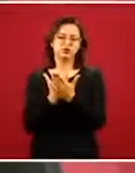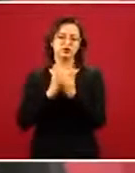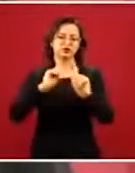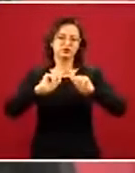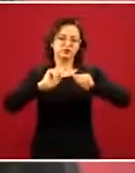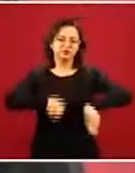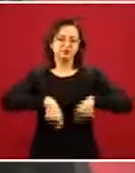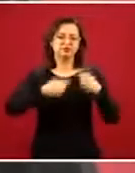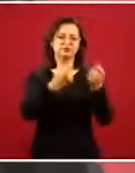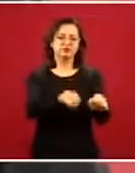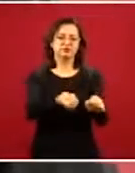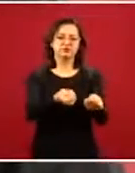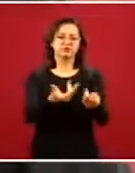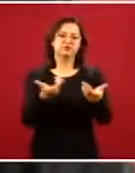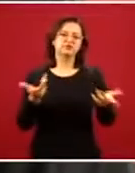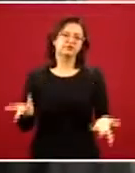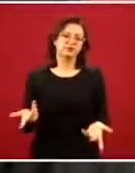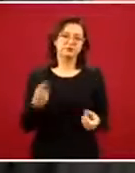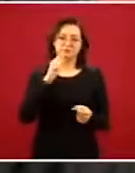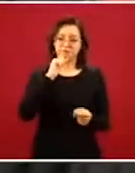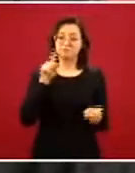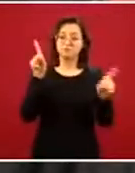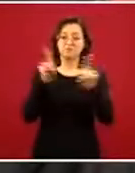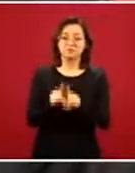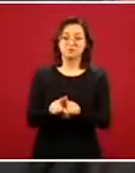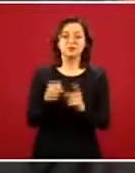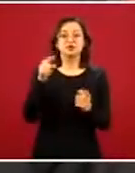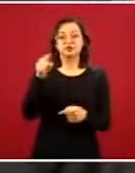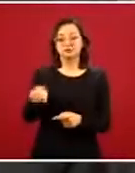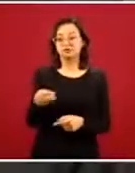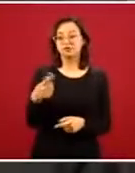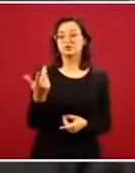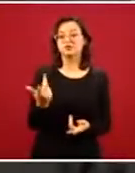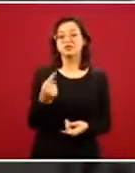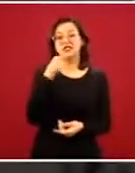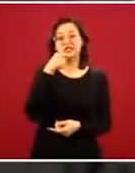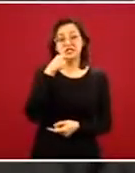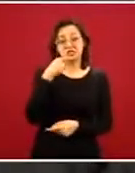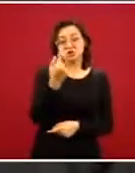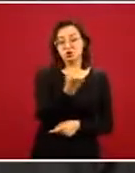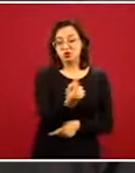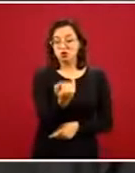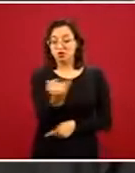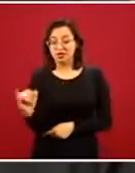esto que hasta las guarderías las subrogaban,